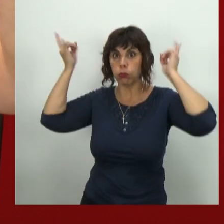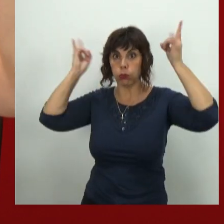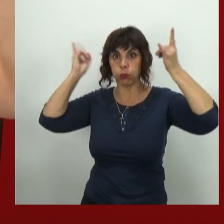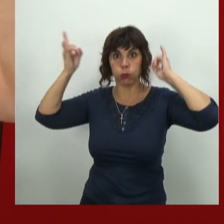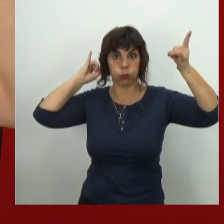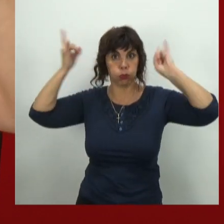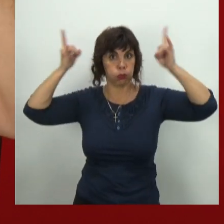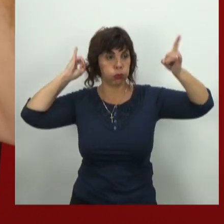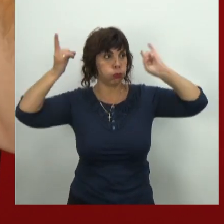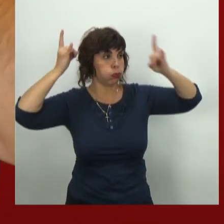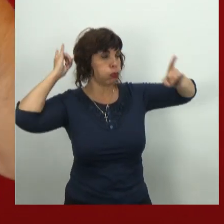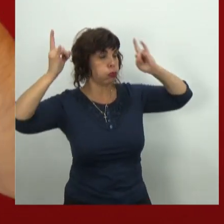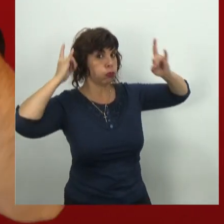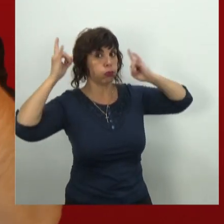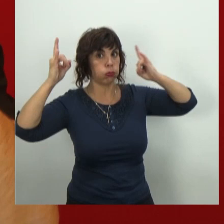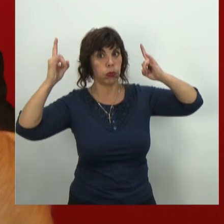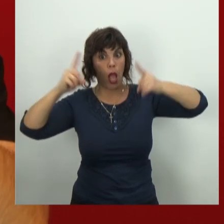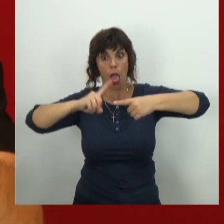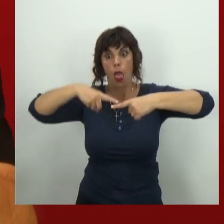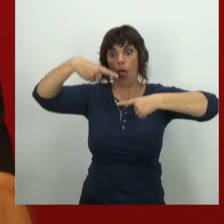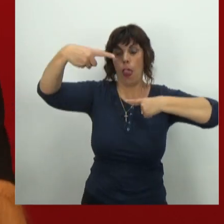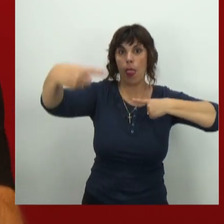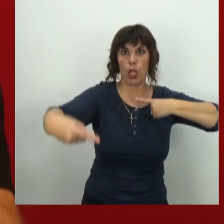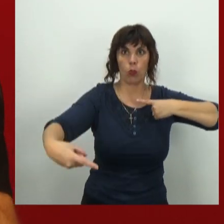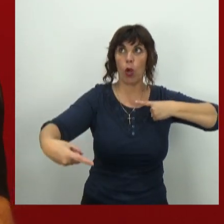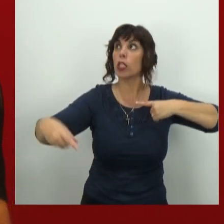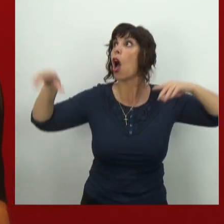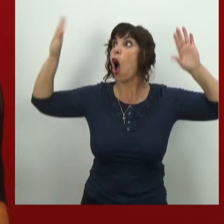Y entonces los ángeles bajarán un trono blanco